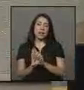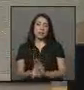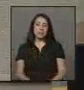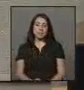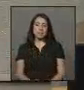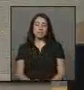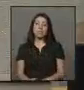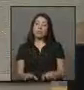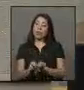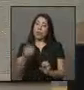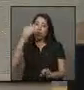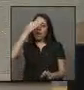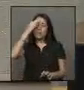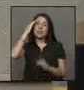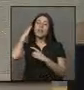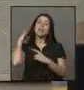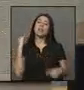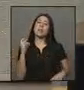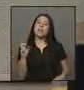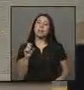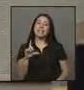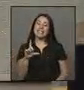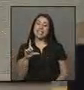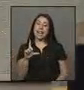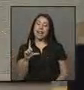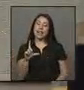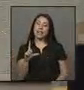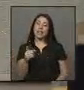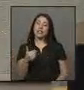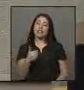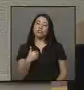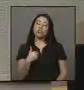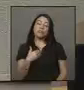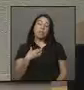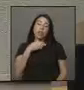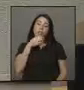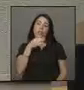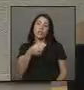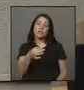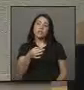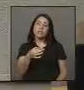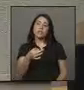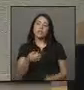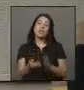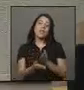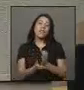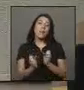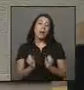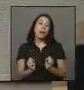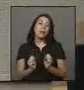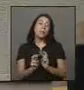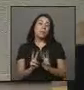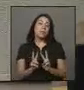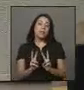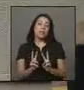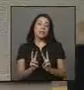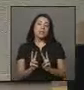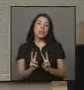que, compartiendo las preocupaciones de la diputada Denise Pascal, presidente, yo simplemente señalar que aquí hay que hacer lo posible, tanto entidades